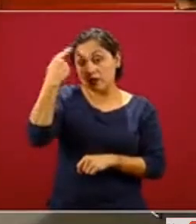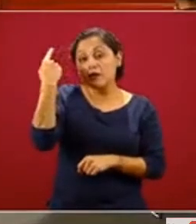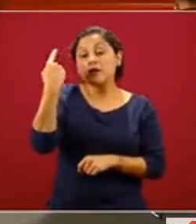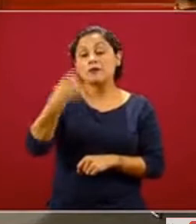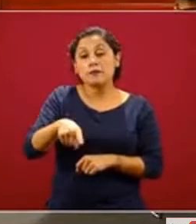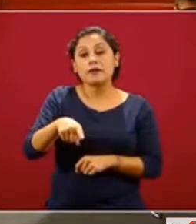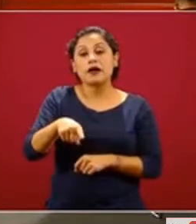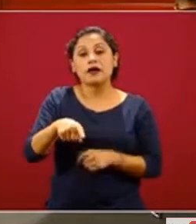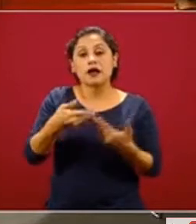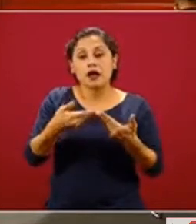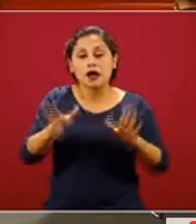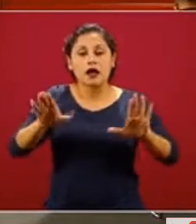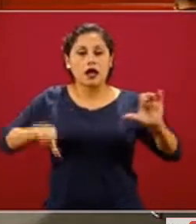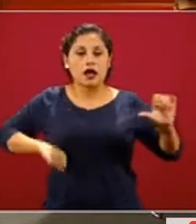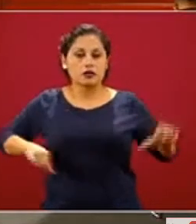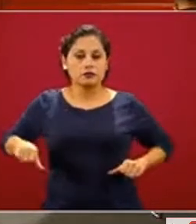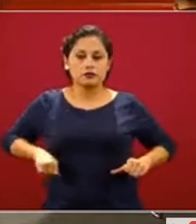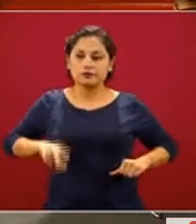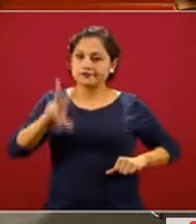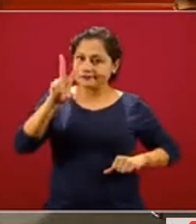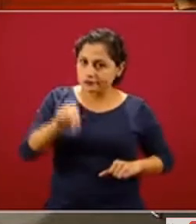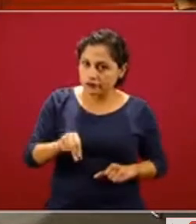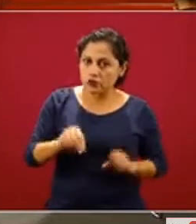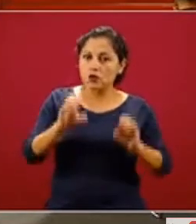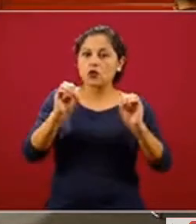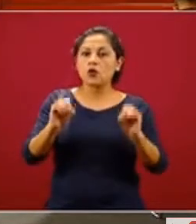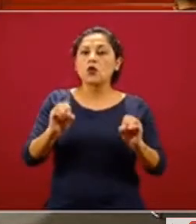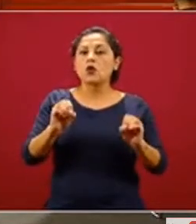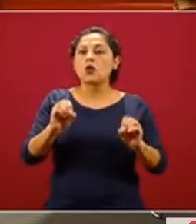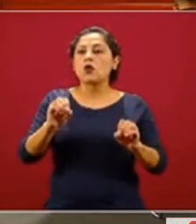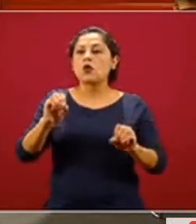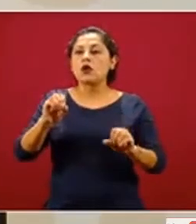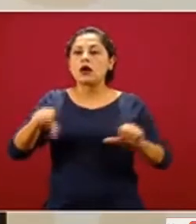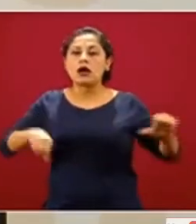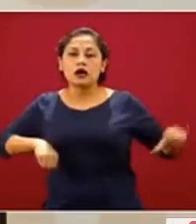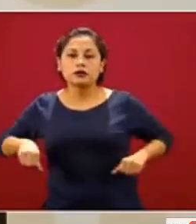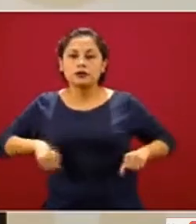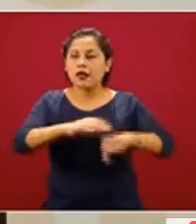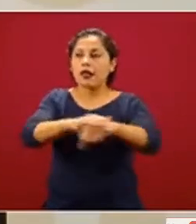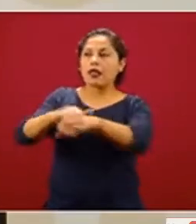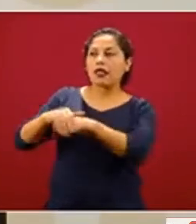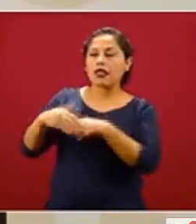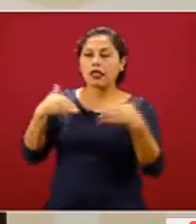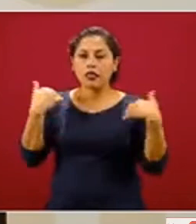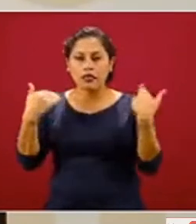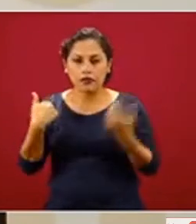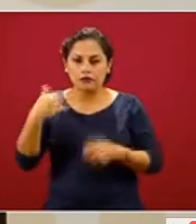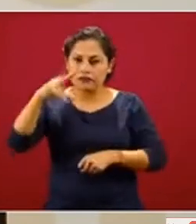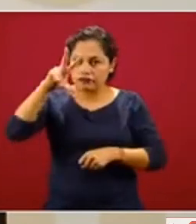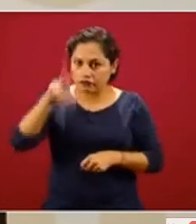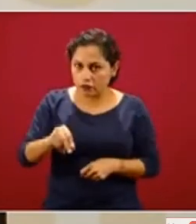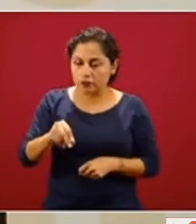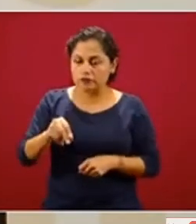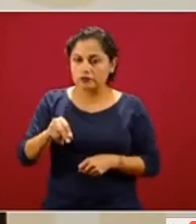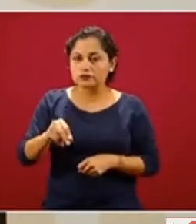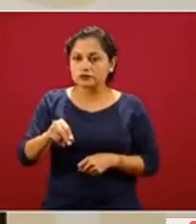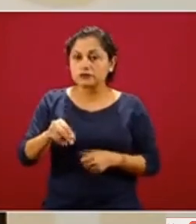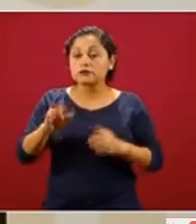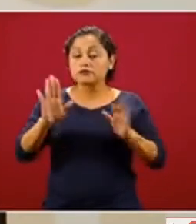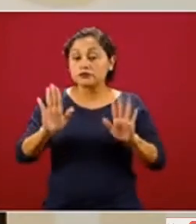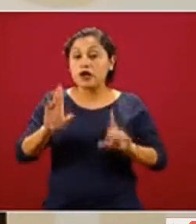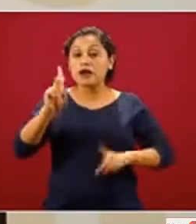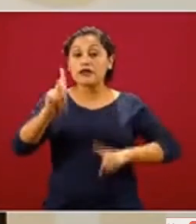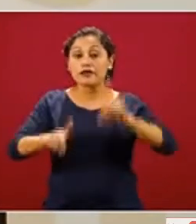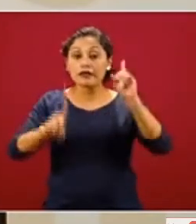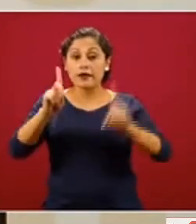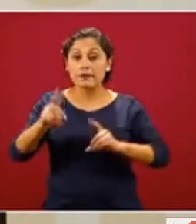las actividades laborales o sociales que no son procedentes, a menos que el semáforo empiece a